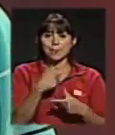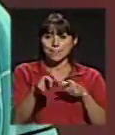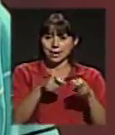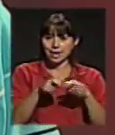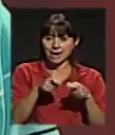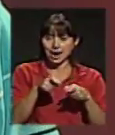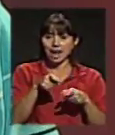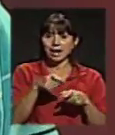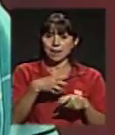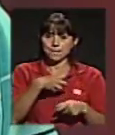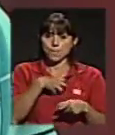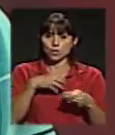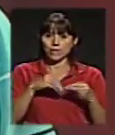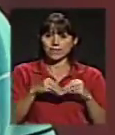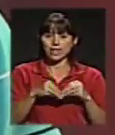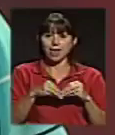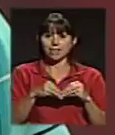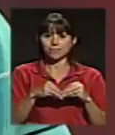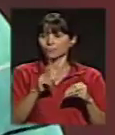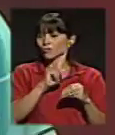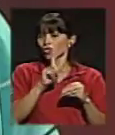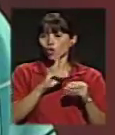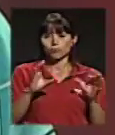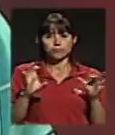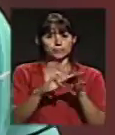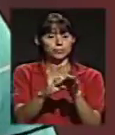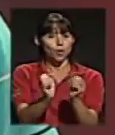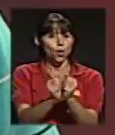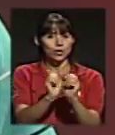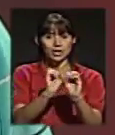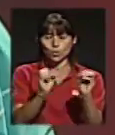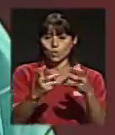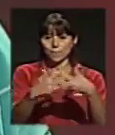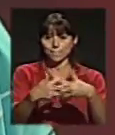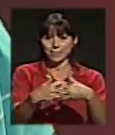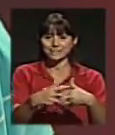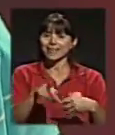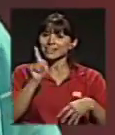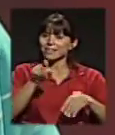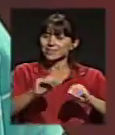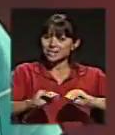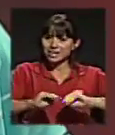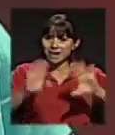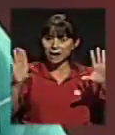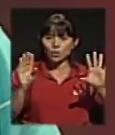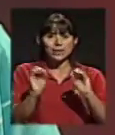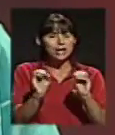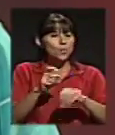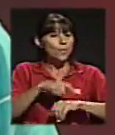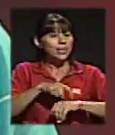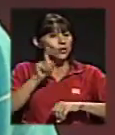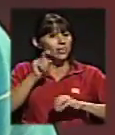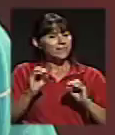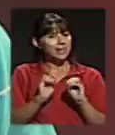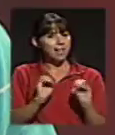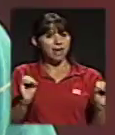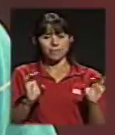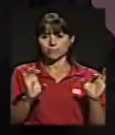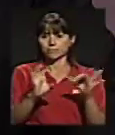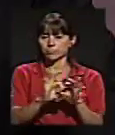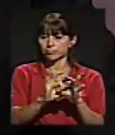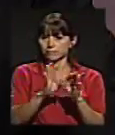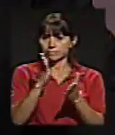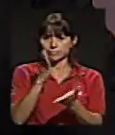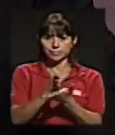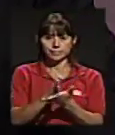con ninguno de los operadores. Eso debe ser nítido, o sea, no debe haber ni en ningún momento ningún tipo de relación. Y